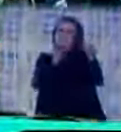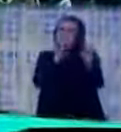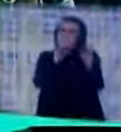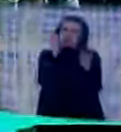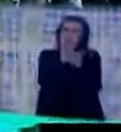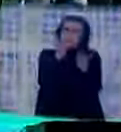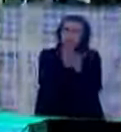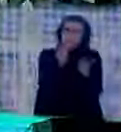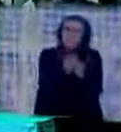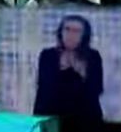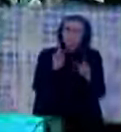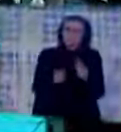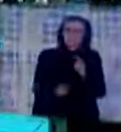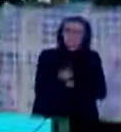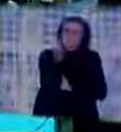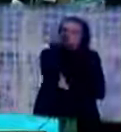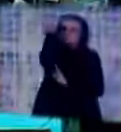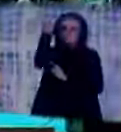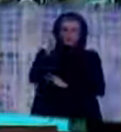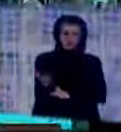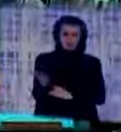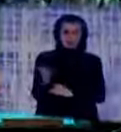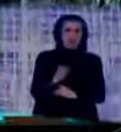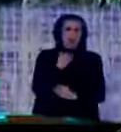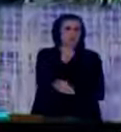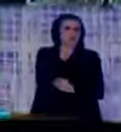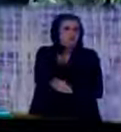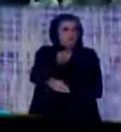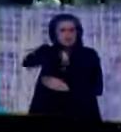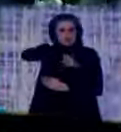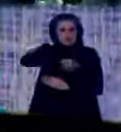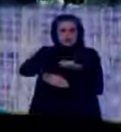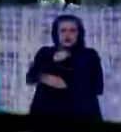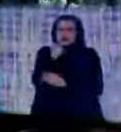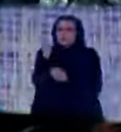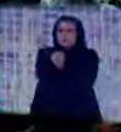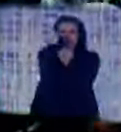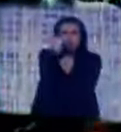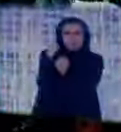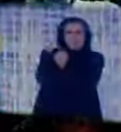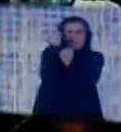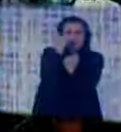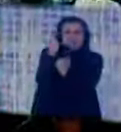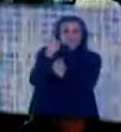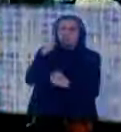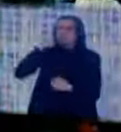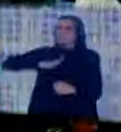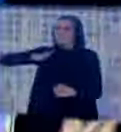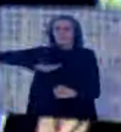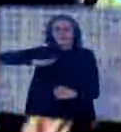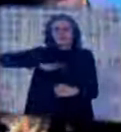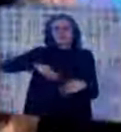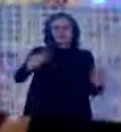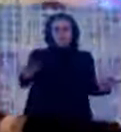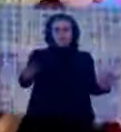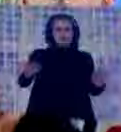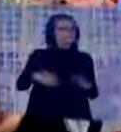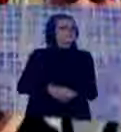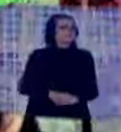educación esté más actualizada sentir má arropado y más protegido hágame el